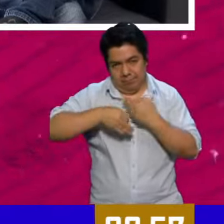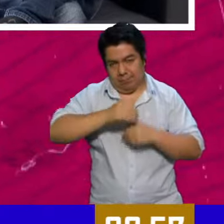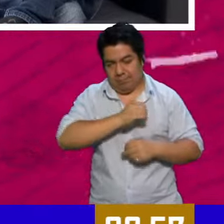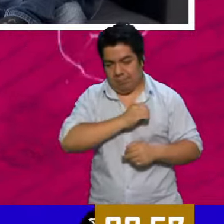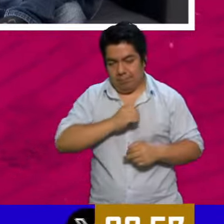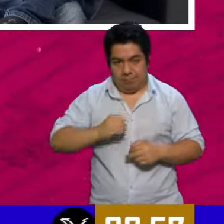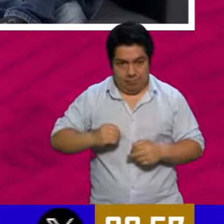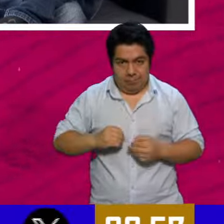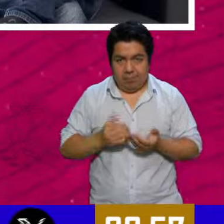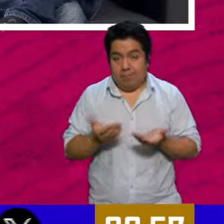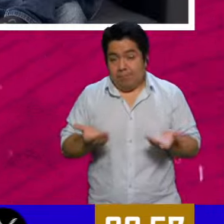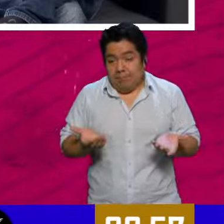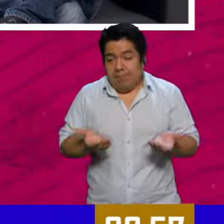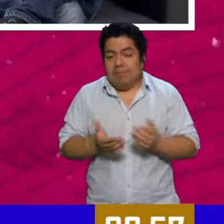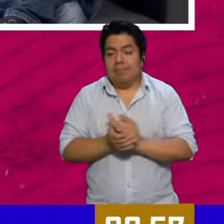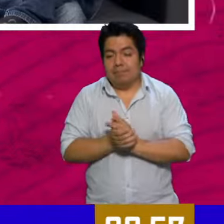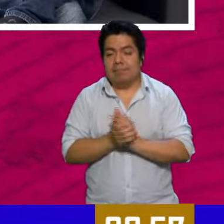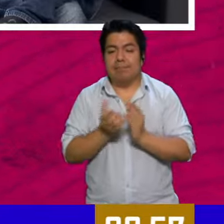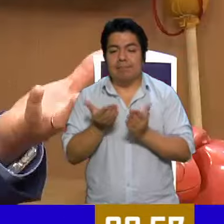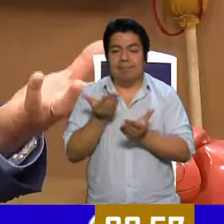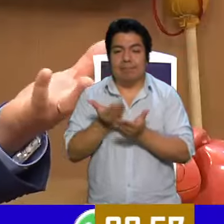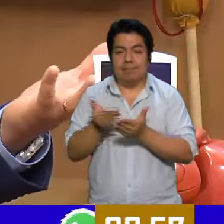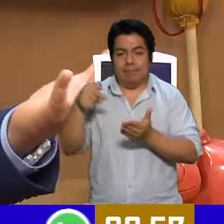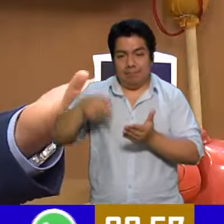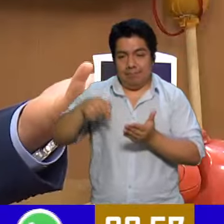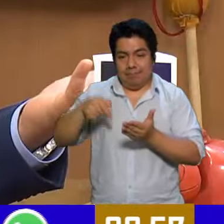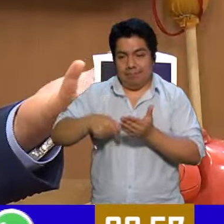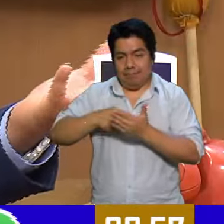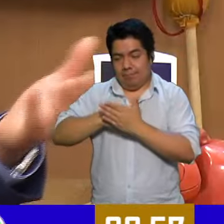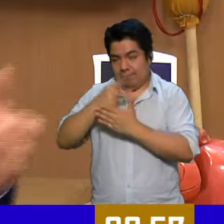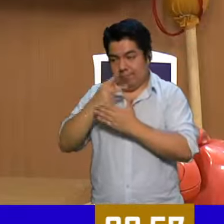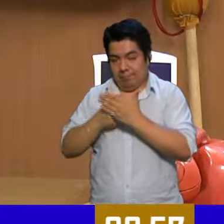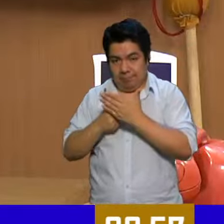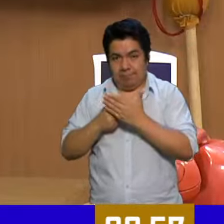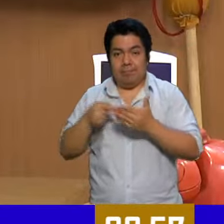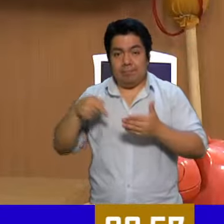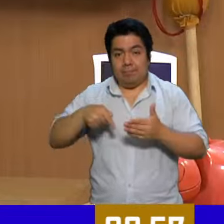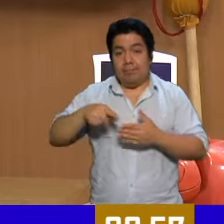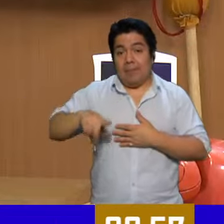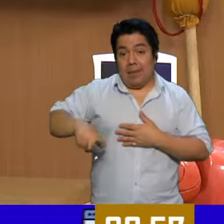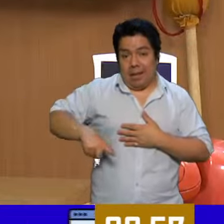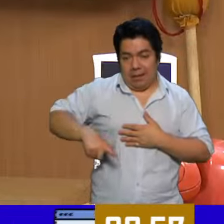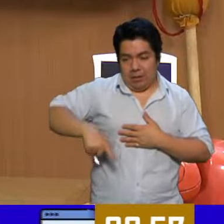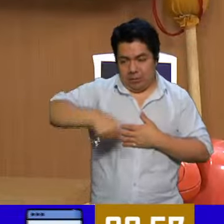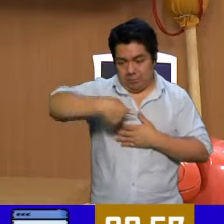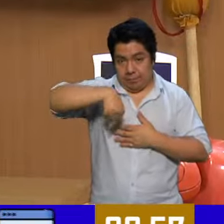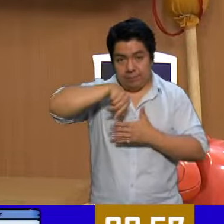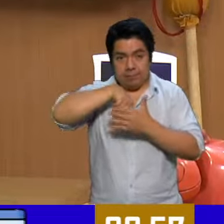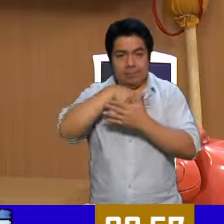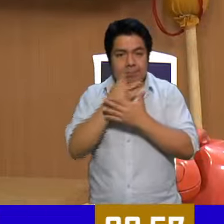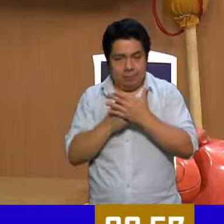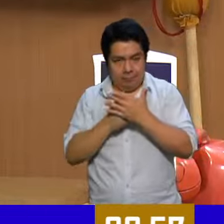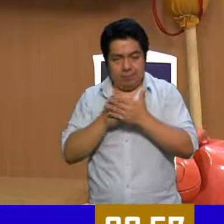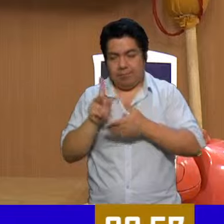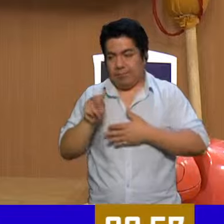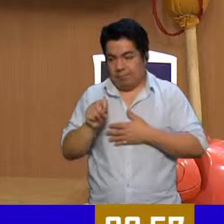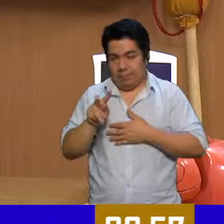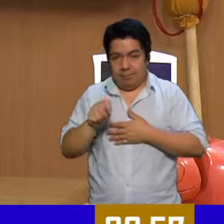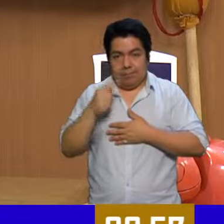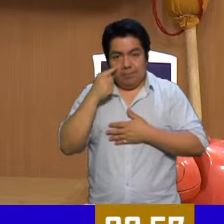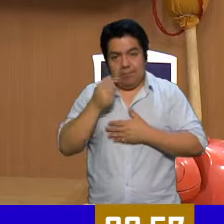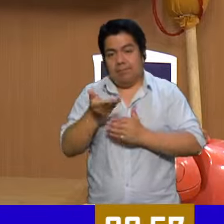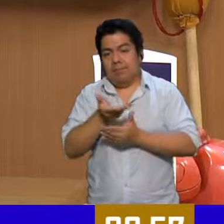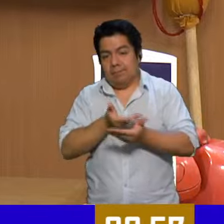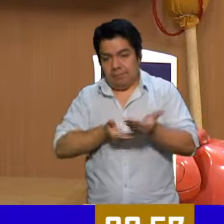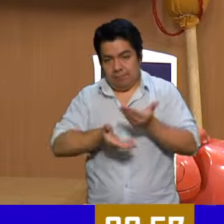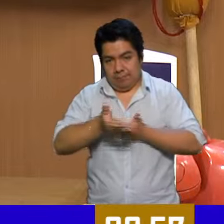aquí está precisamente una manifestación de ello, el programa, sí, es un canal público. Y a través de esto es como se permite la prestación